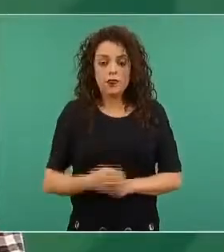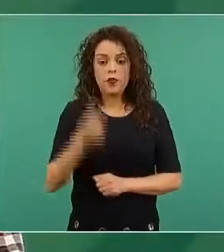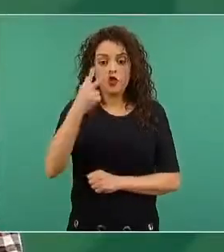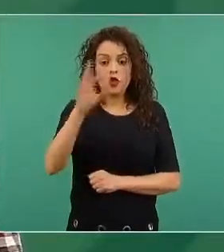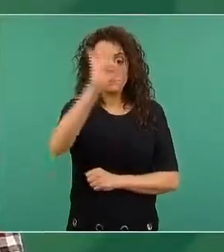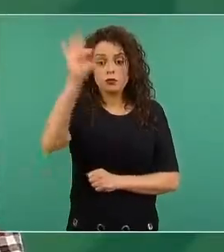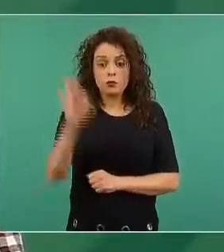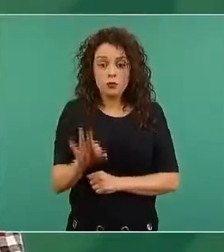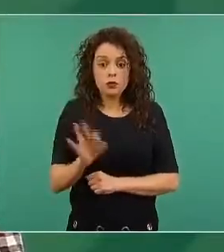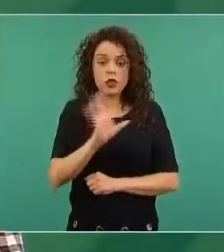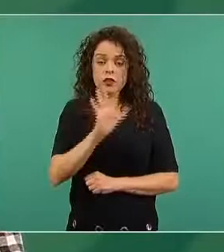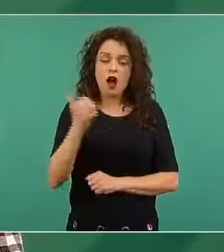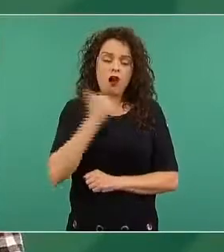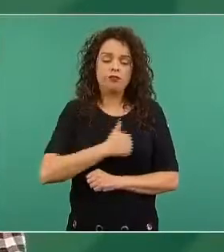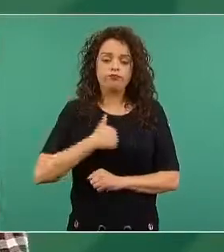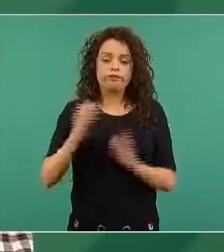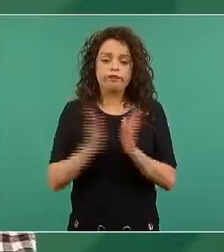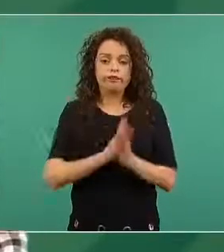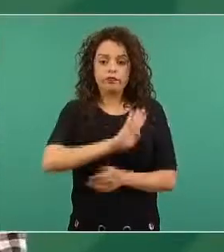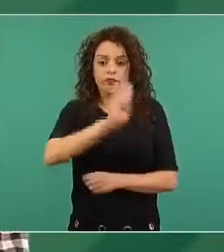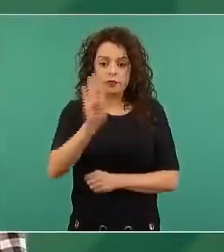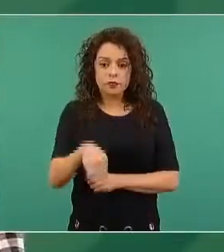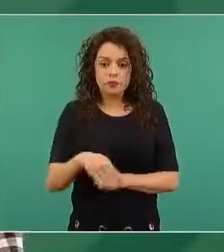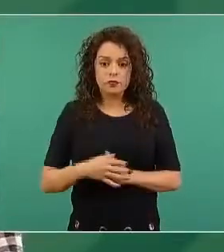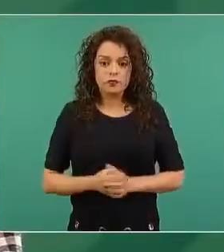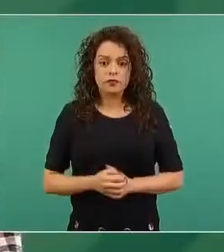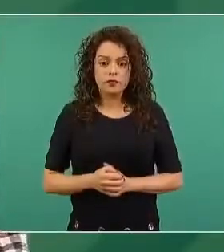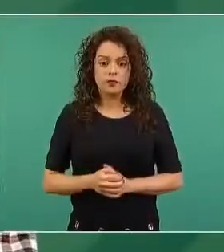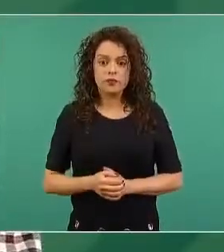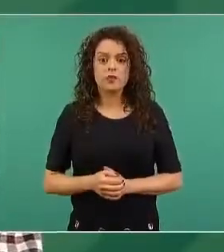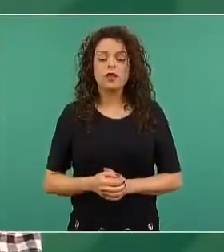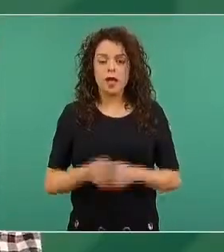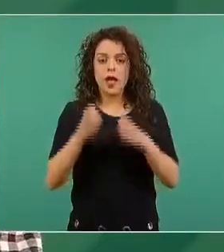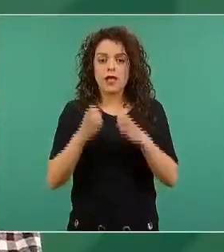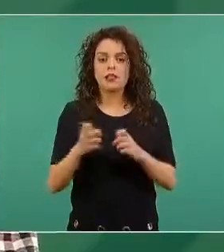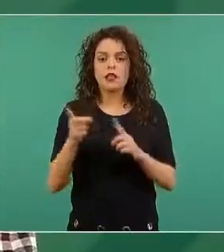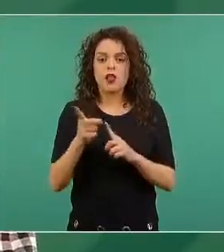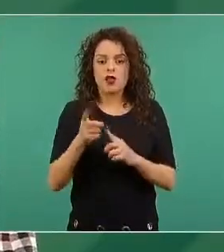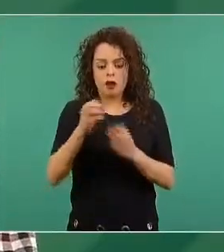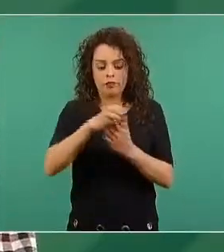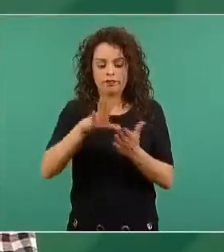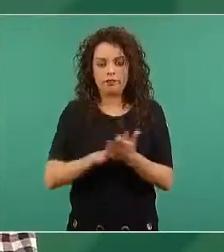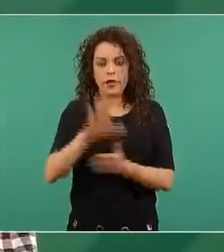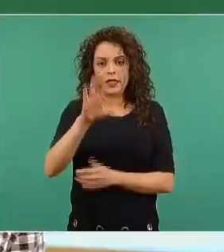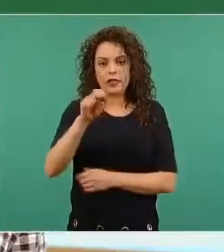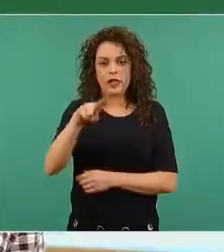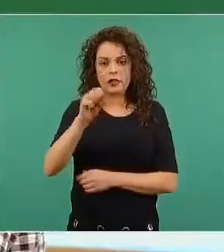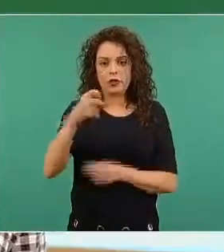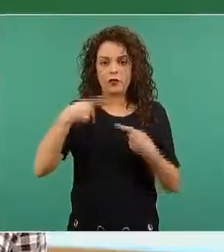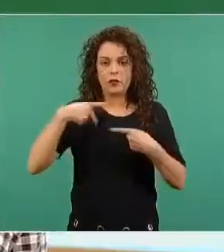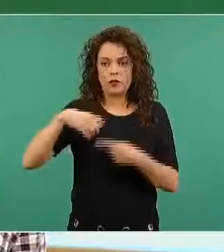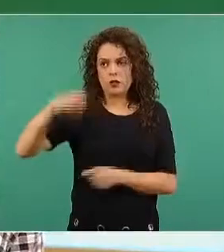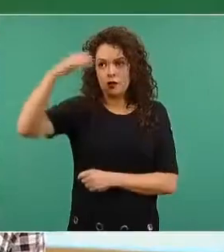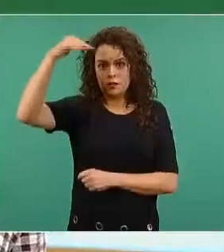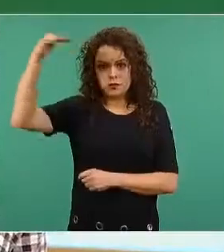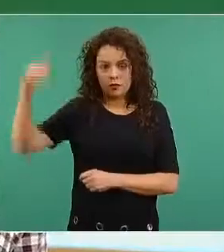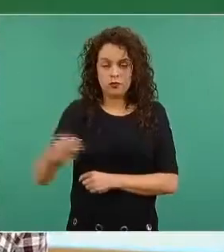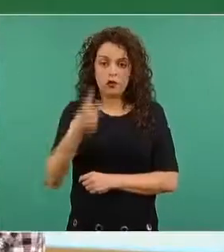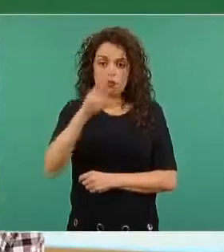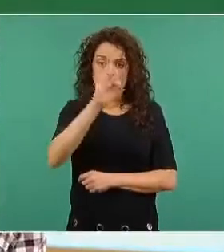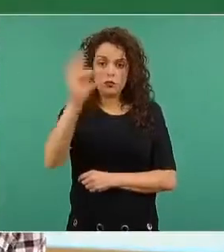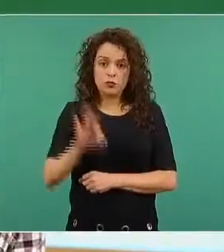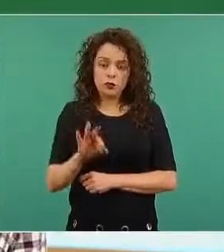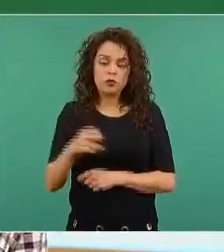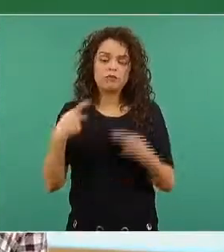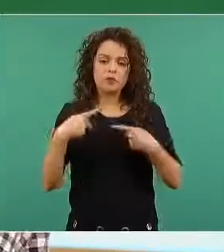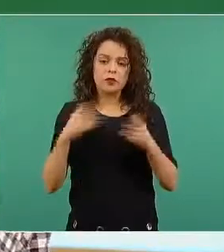fallecido, lamentablemente habían fallecido, de quienes estaban en el censo de adultos mayores, habían fallecido 2%.